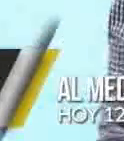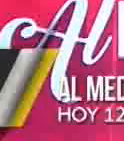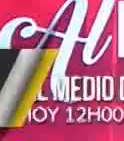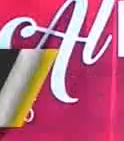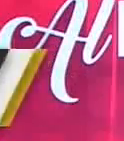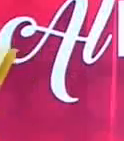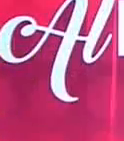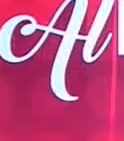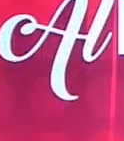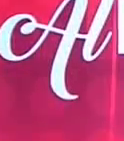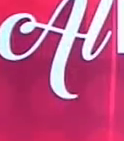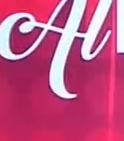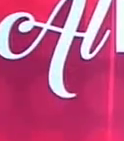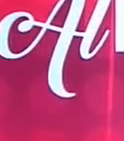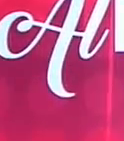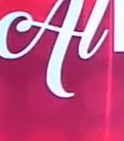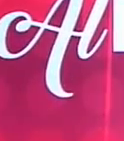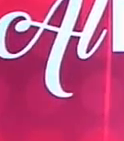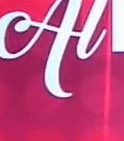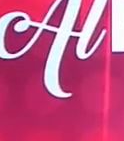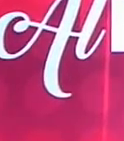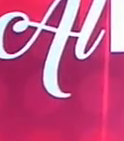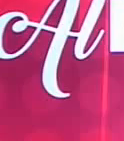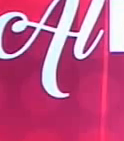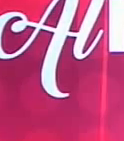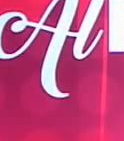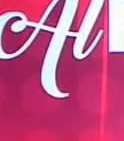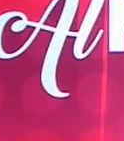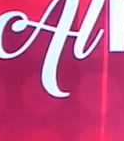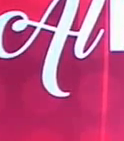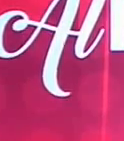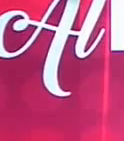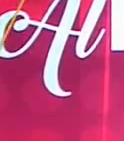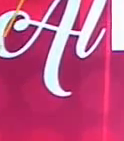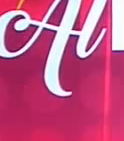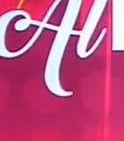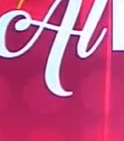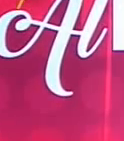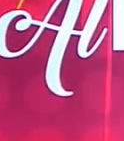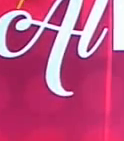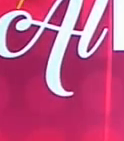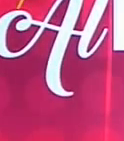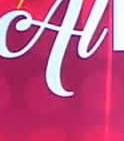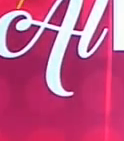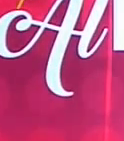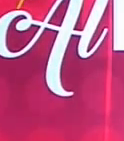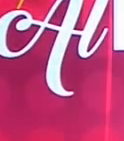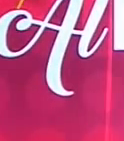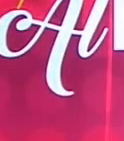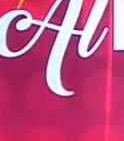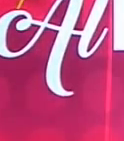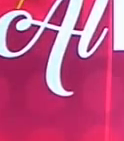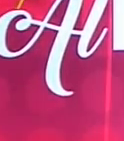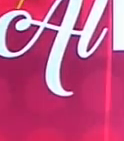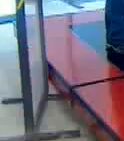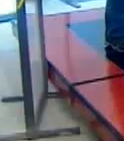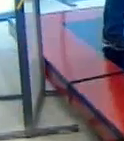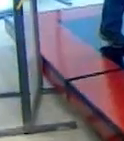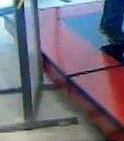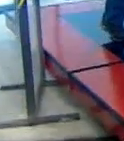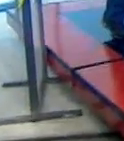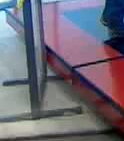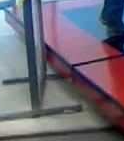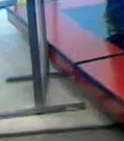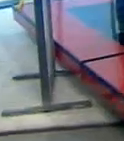quiteños. Así es, 482 años de fundación española y nosotros aquí en Ecuador TV queremos rendirle homenaje a la carita de Dios. Entonces,